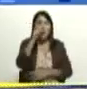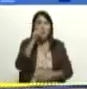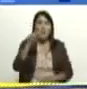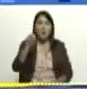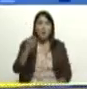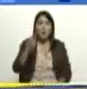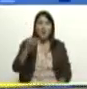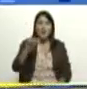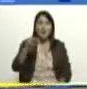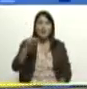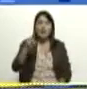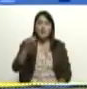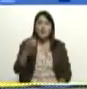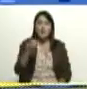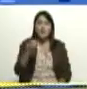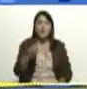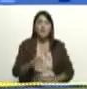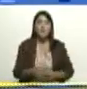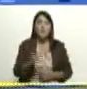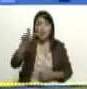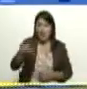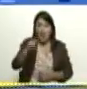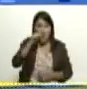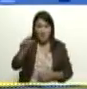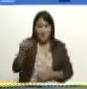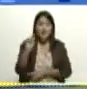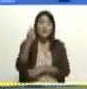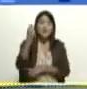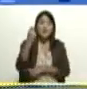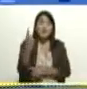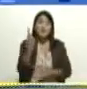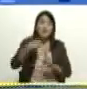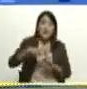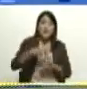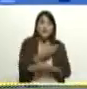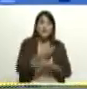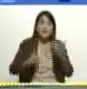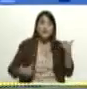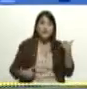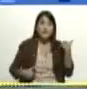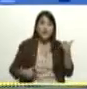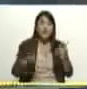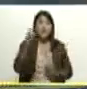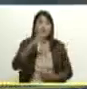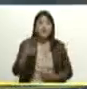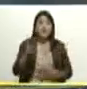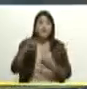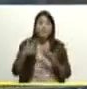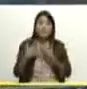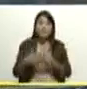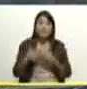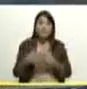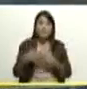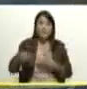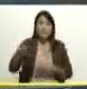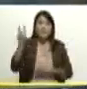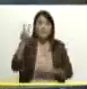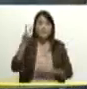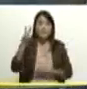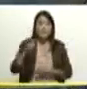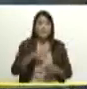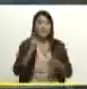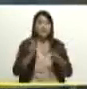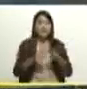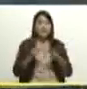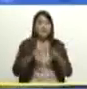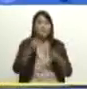Camacho, que además de diputado es presidente de Fedindustria, el